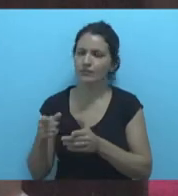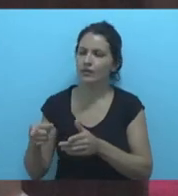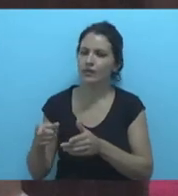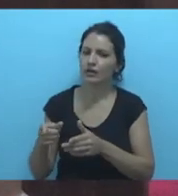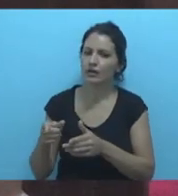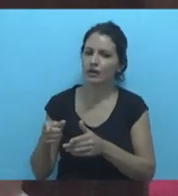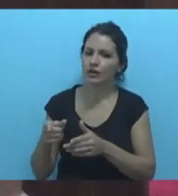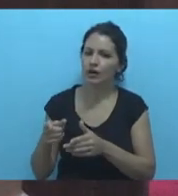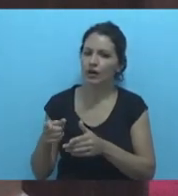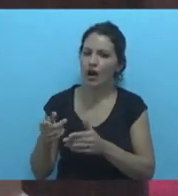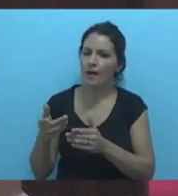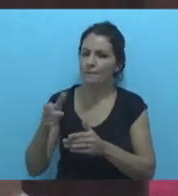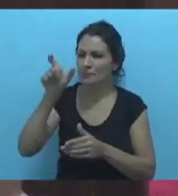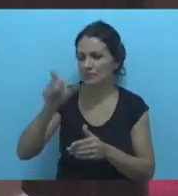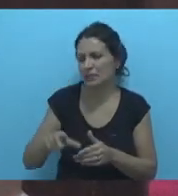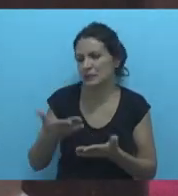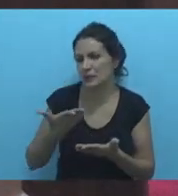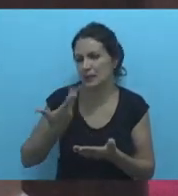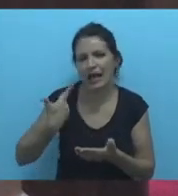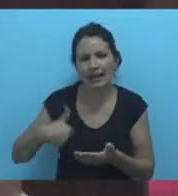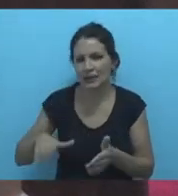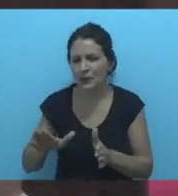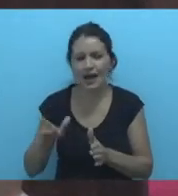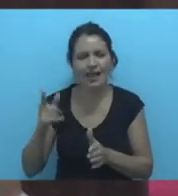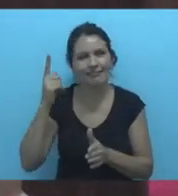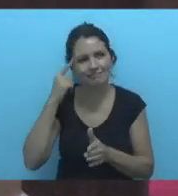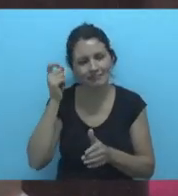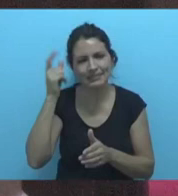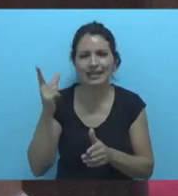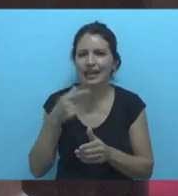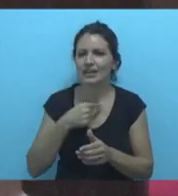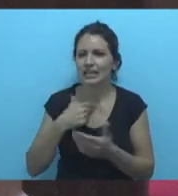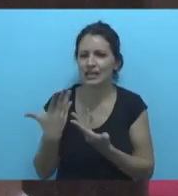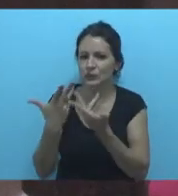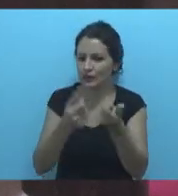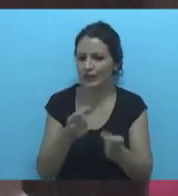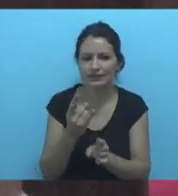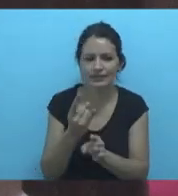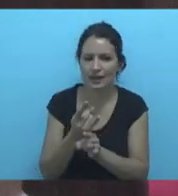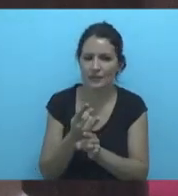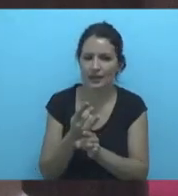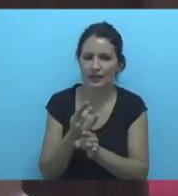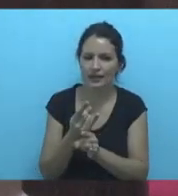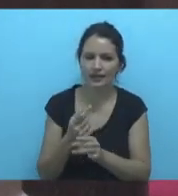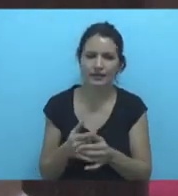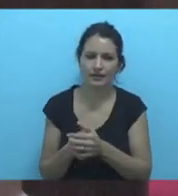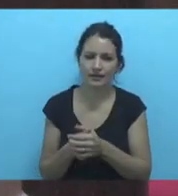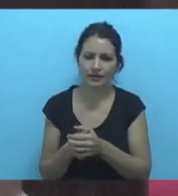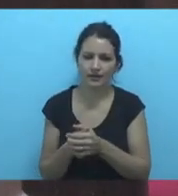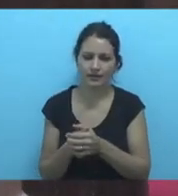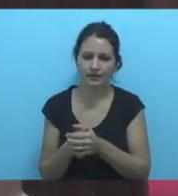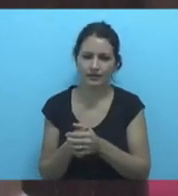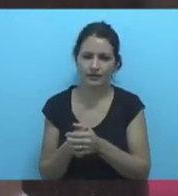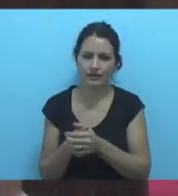una persona sensible, ocurrente, siempre dispuesta a colaborar, muy humana, y muy,